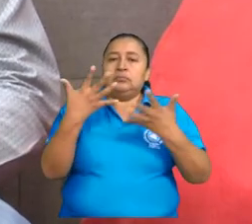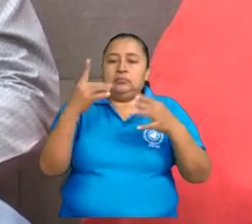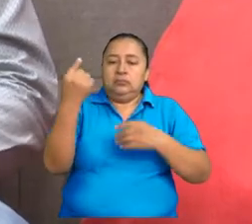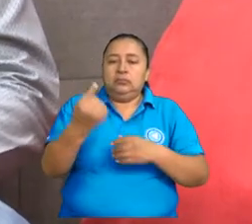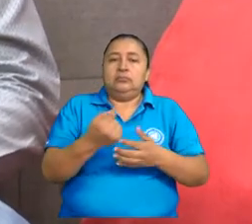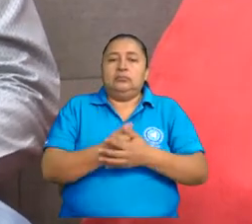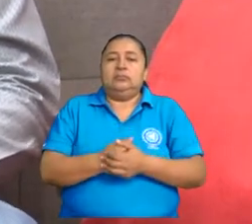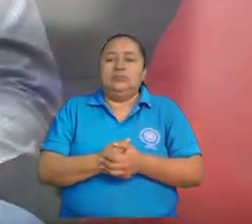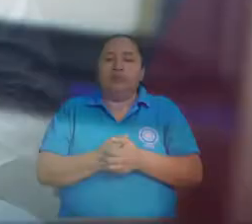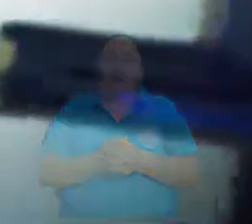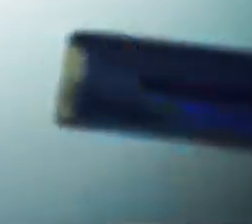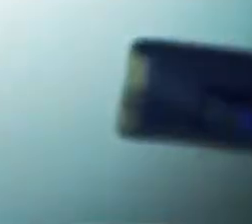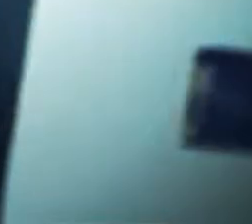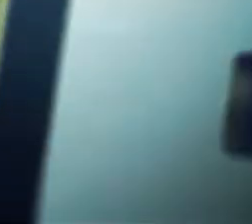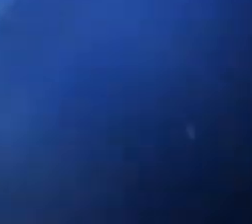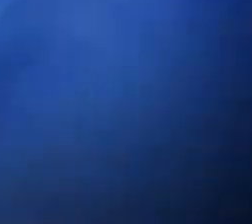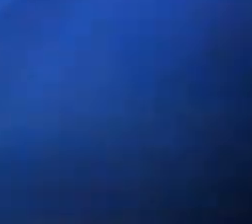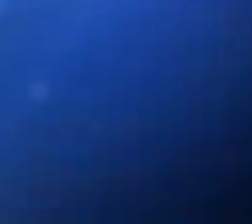volvemos.